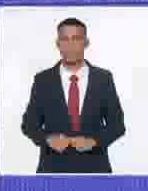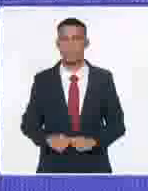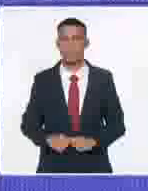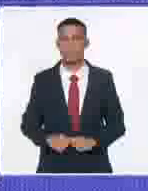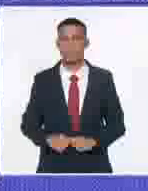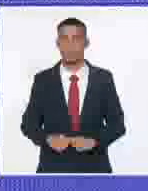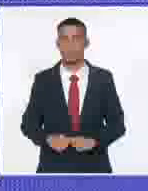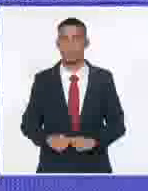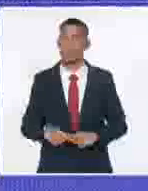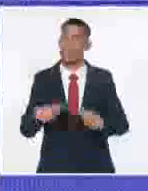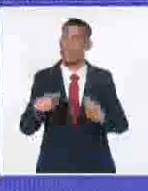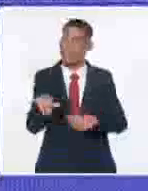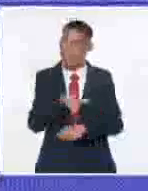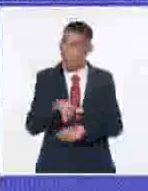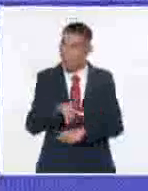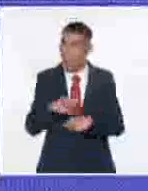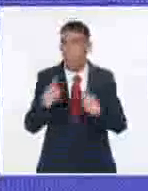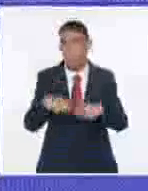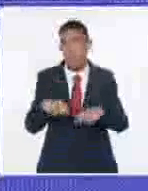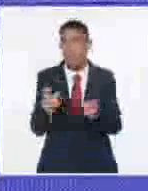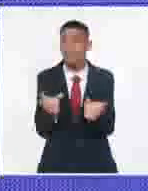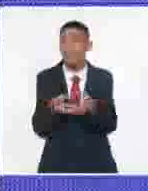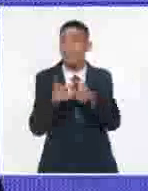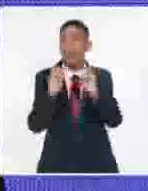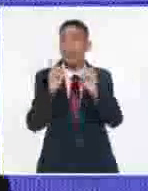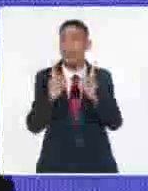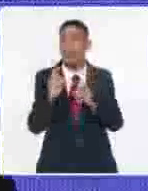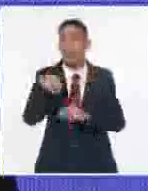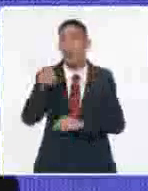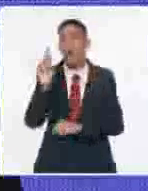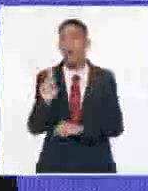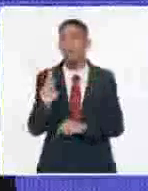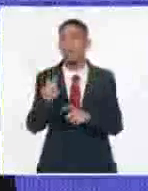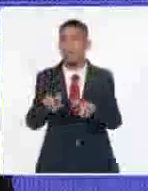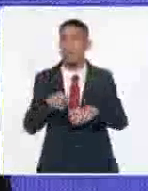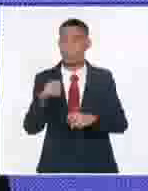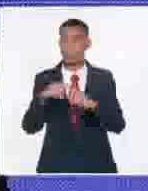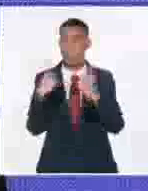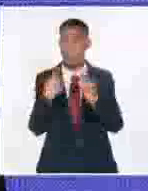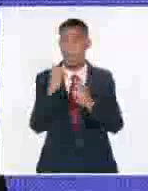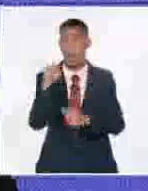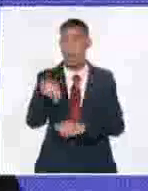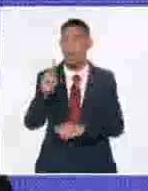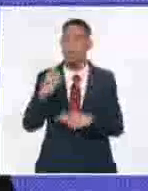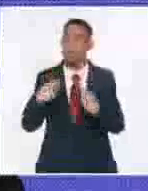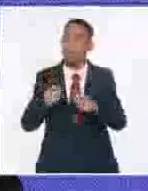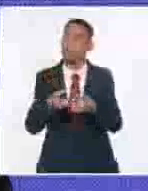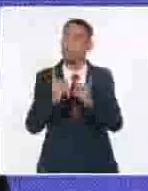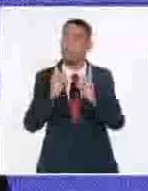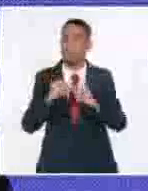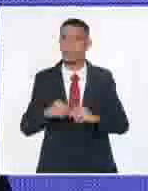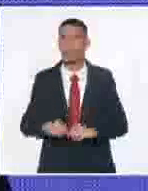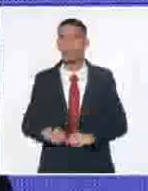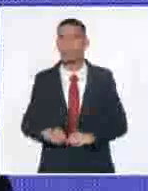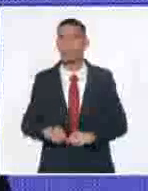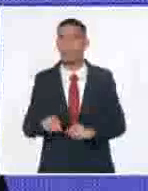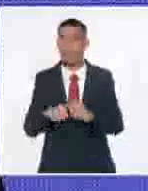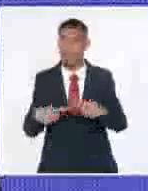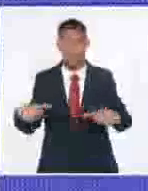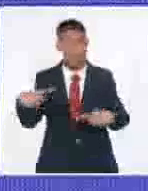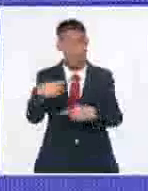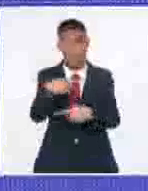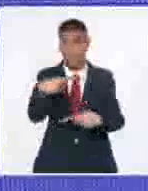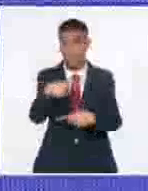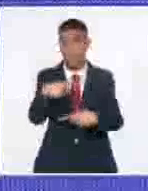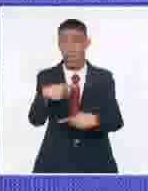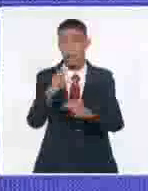de emergencia de la Asamblea General de las Naciones Unidas. La mayor prioridad de